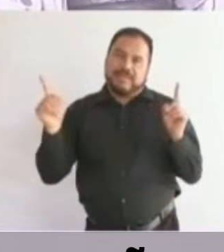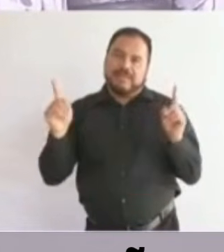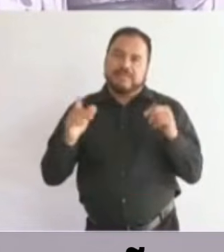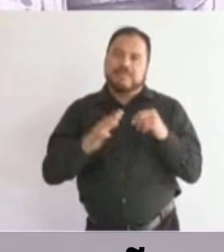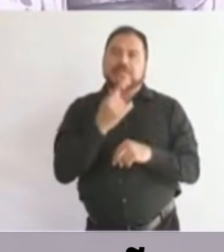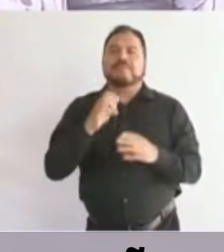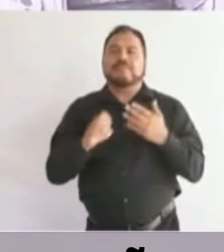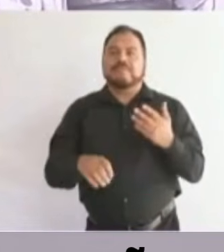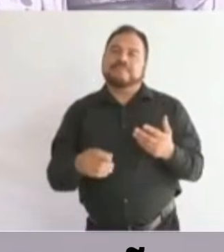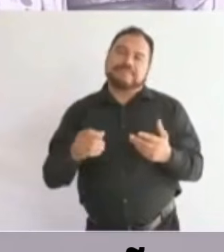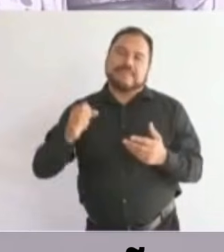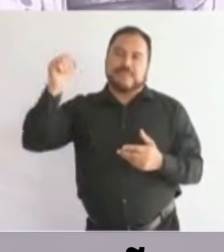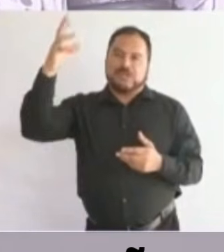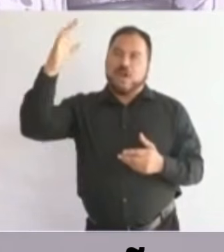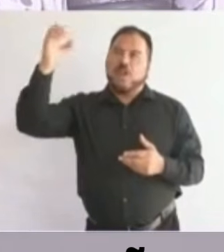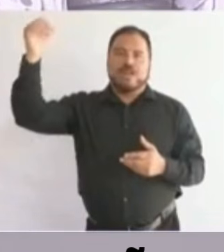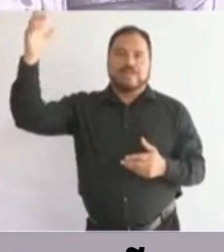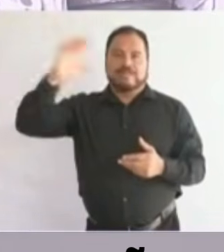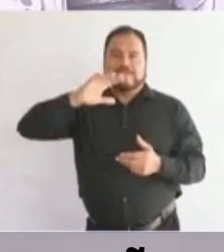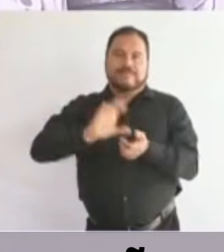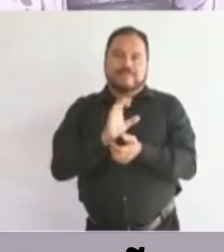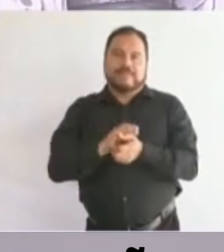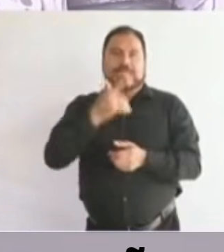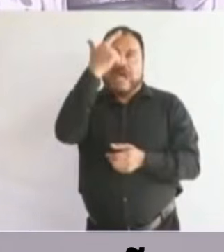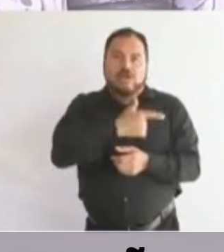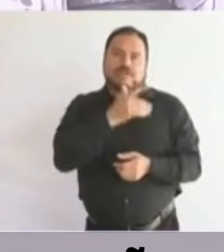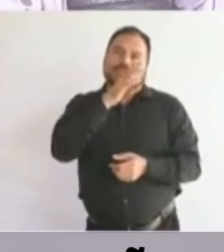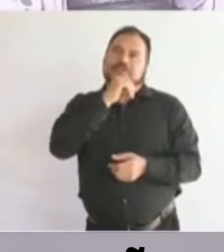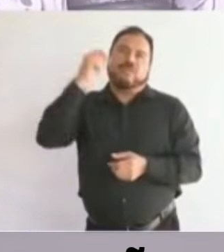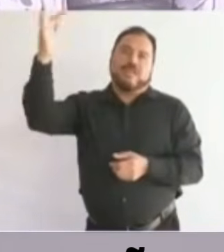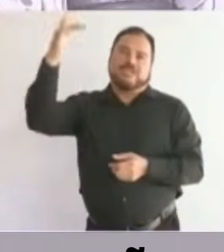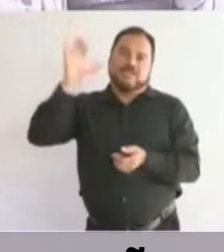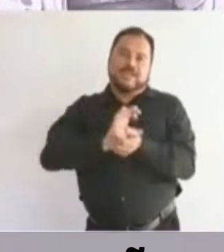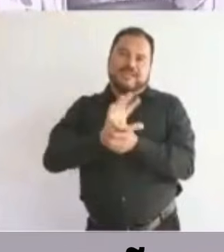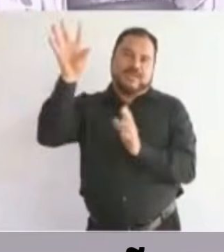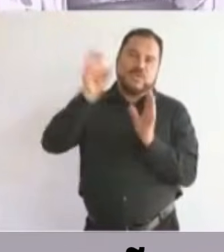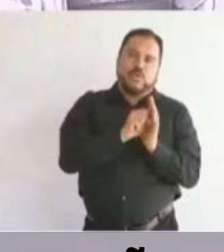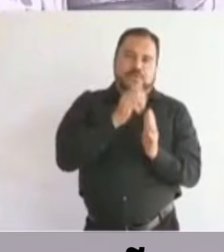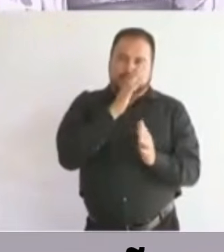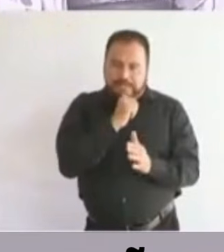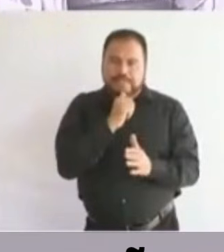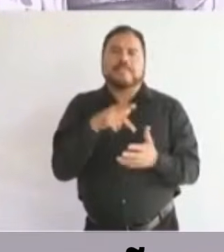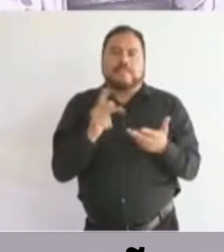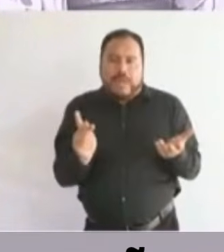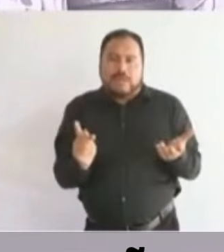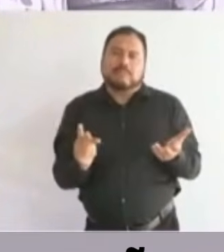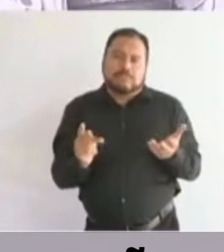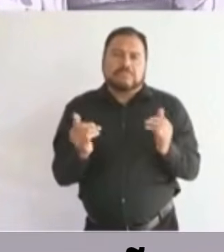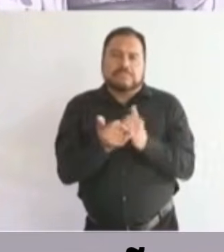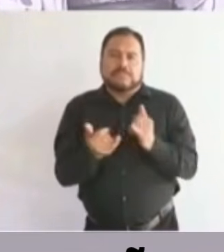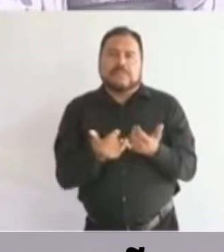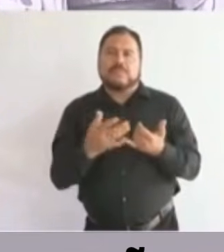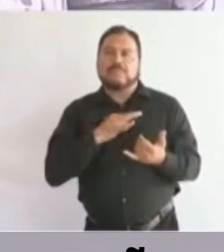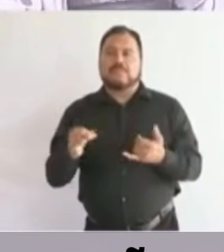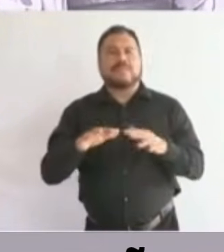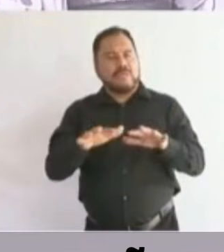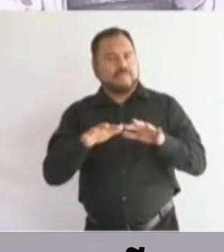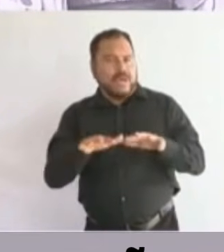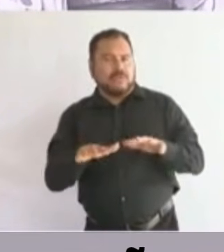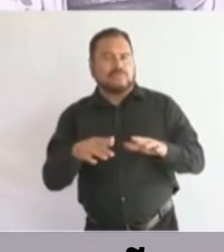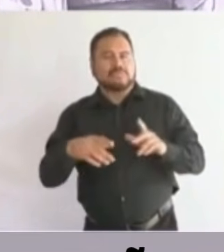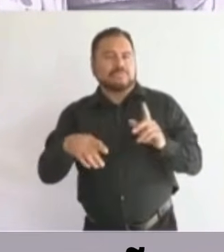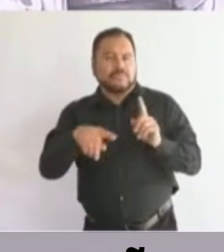si hay nubes, genera menos. Si es de noche, pues no genera. Pero es indispensable reducir también los impactos ambientales de